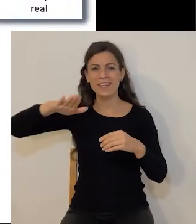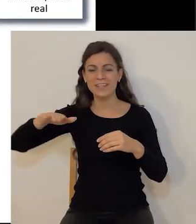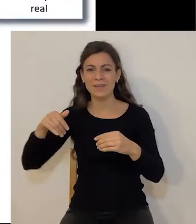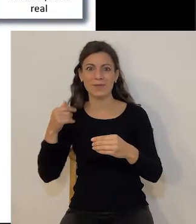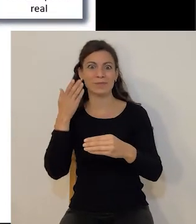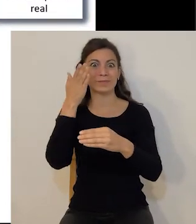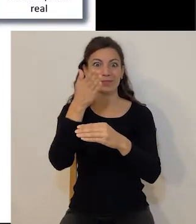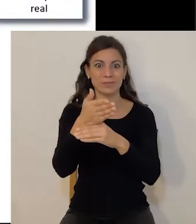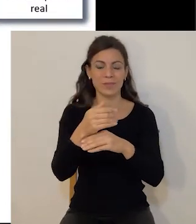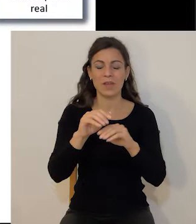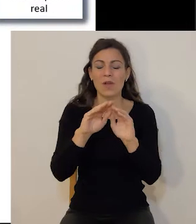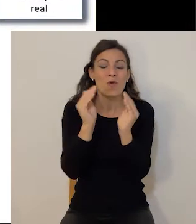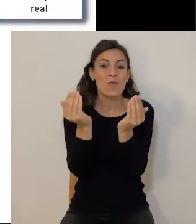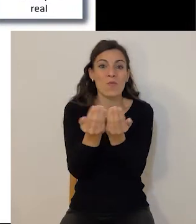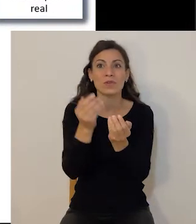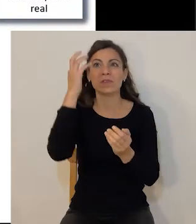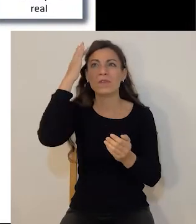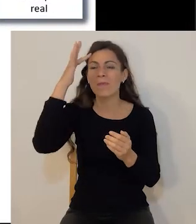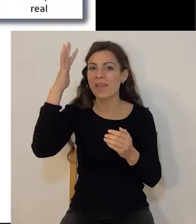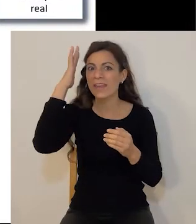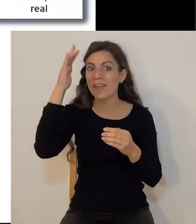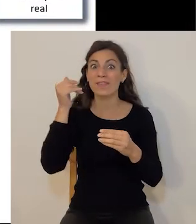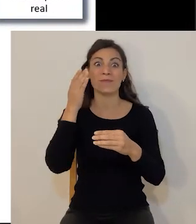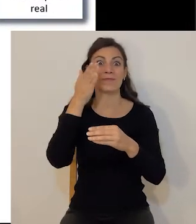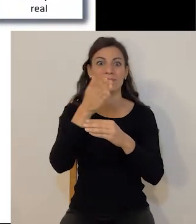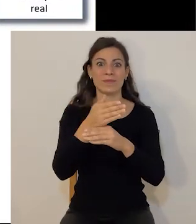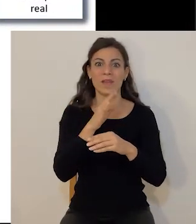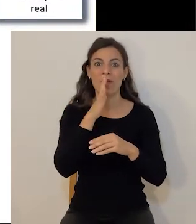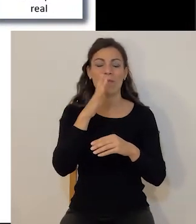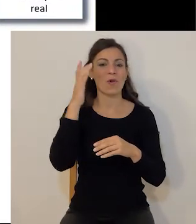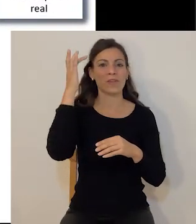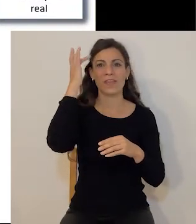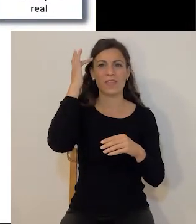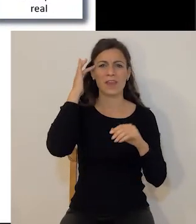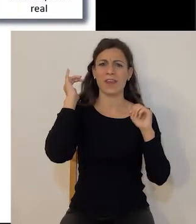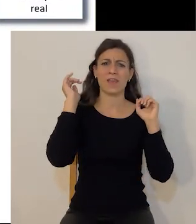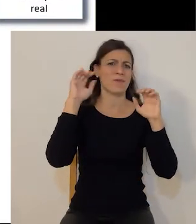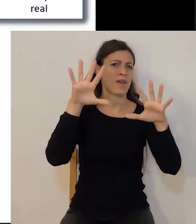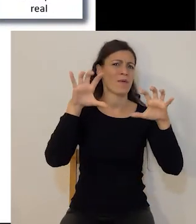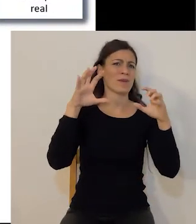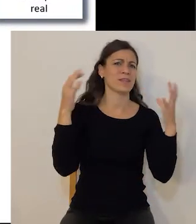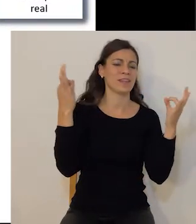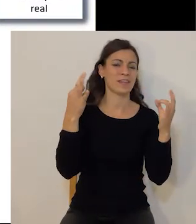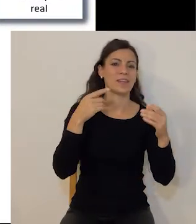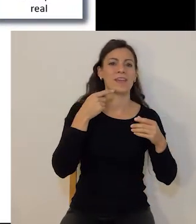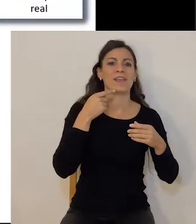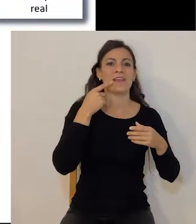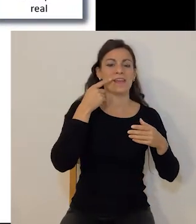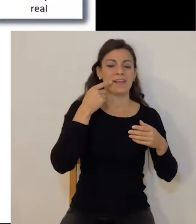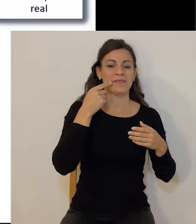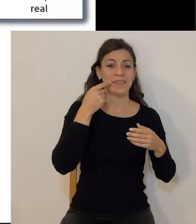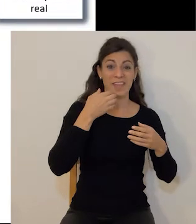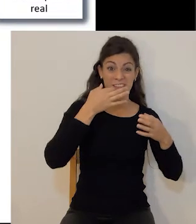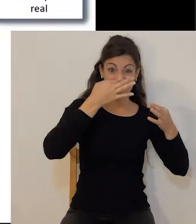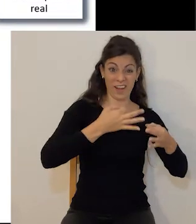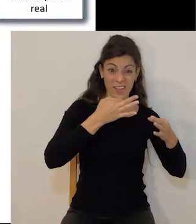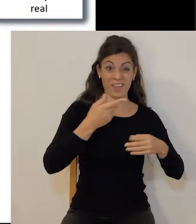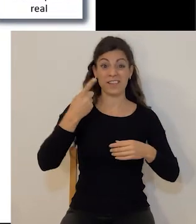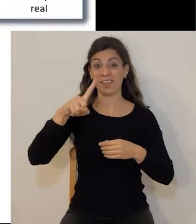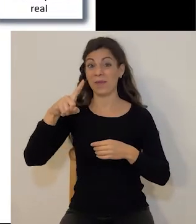mundo de imaginación, porque el cerebro aprende tanto de experiencias de la realidad como de la